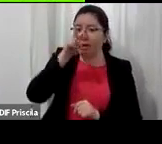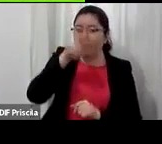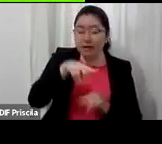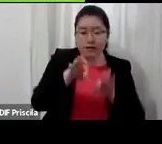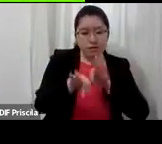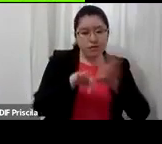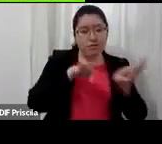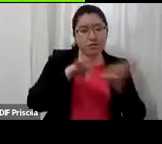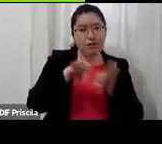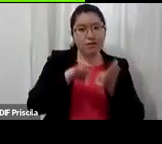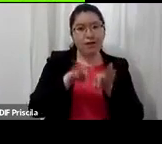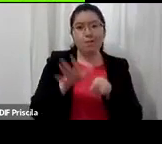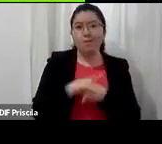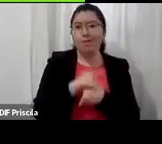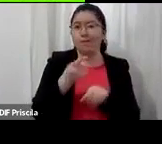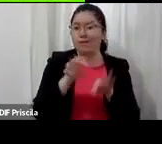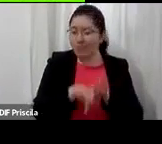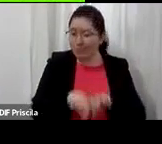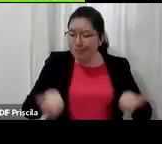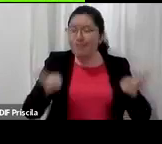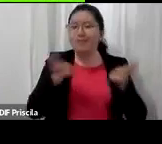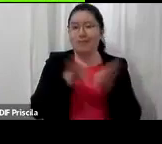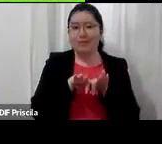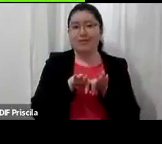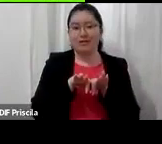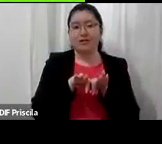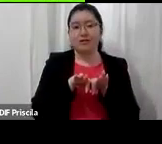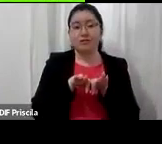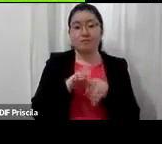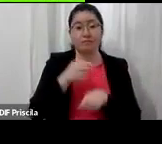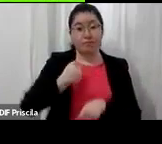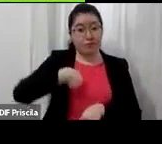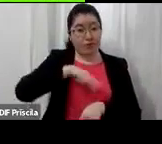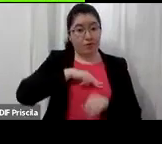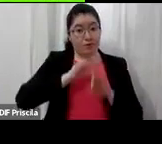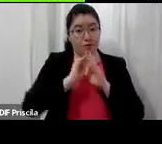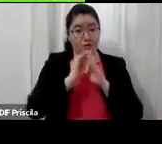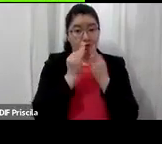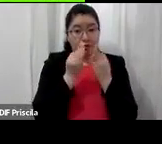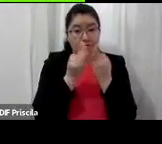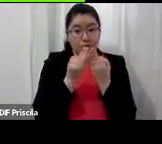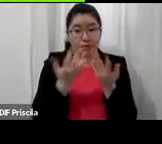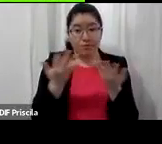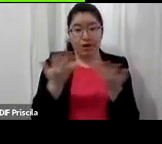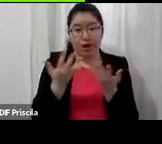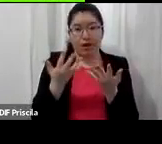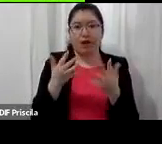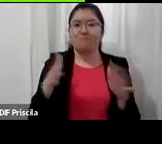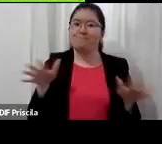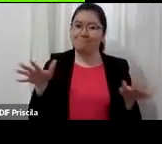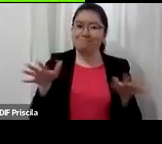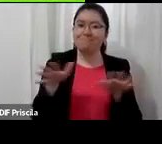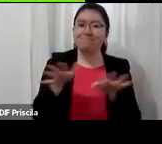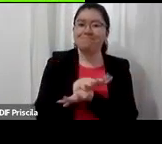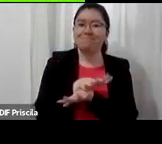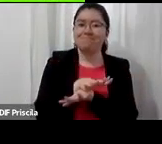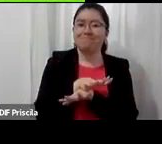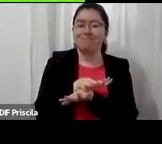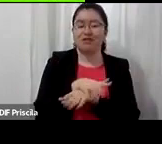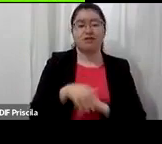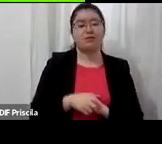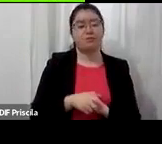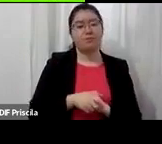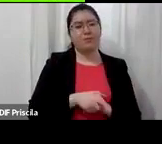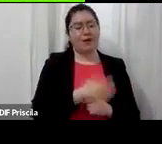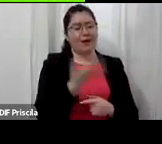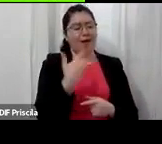creo que cambiar la fórmula en la que se ha hecho, ¿no? Justo siguiendo el hilo de lo que dice Citlali, ir más allá de la